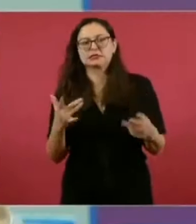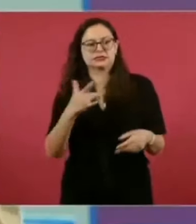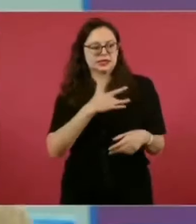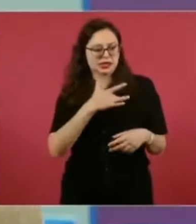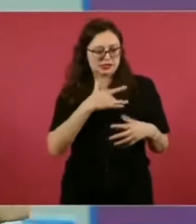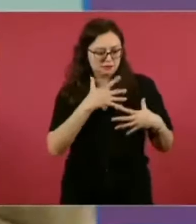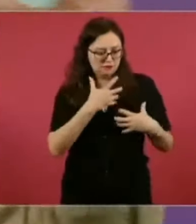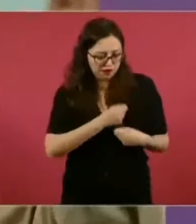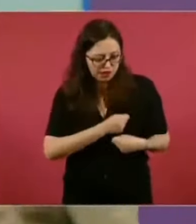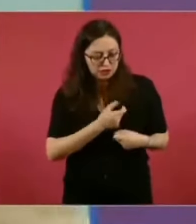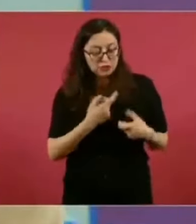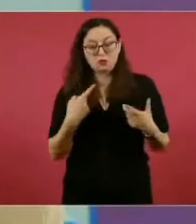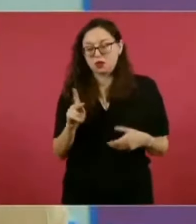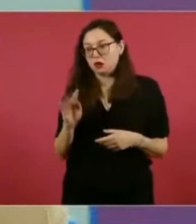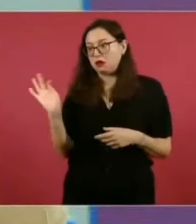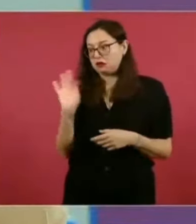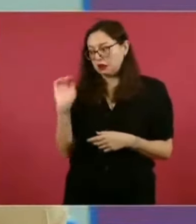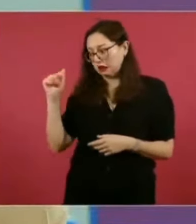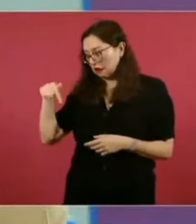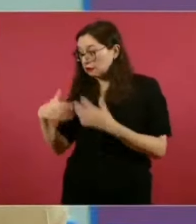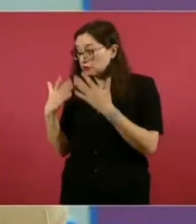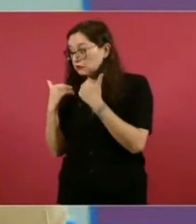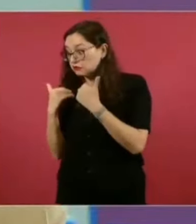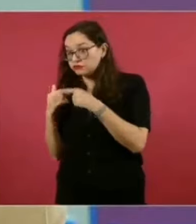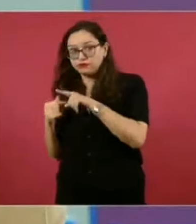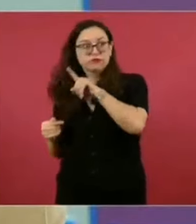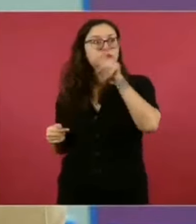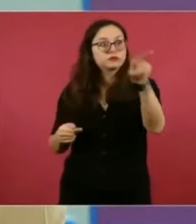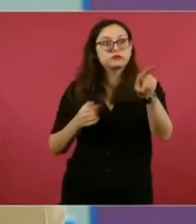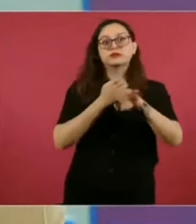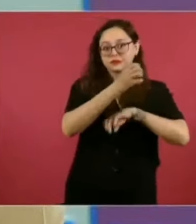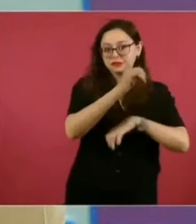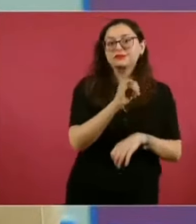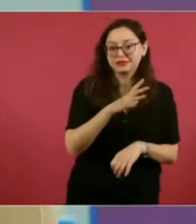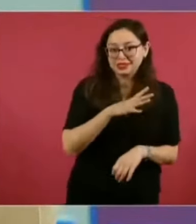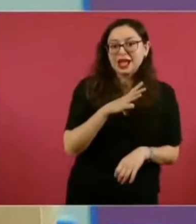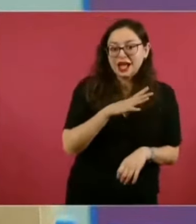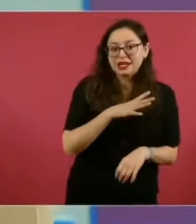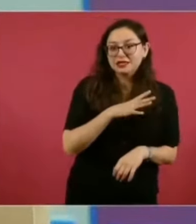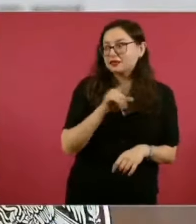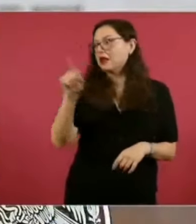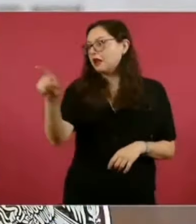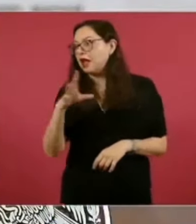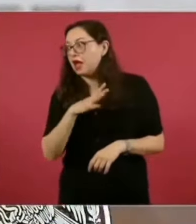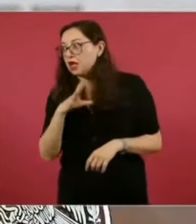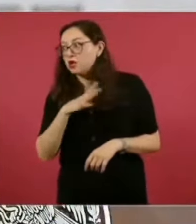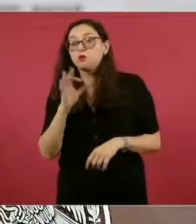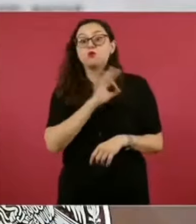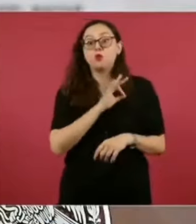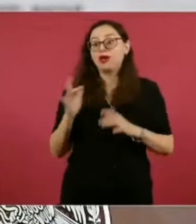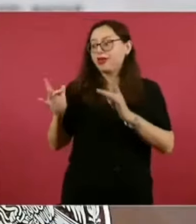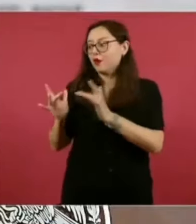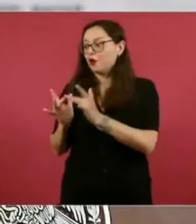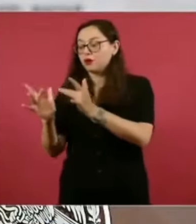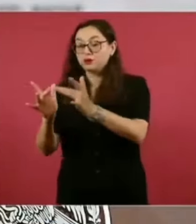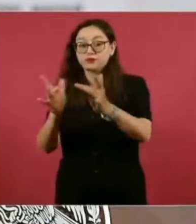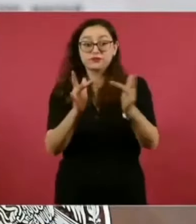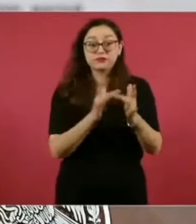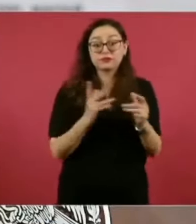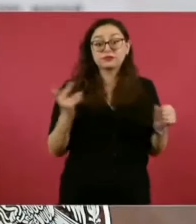infartos, puede acceder a la red que tiene todo el país. Y el otro, porque además esto generaba terribles desigualdades